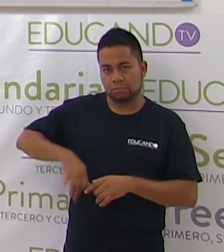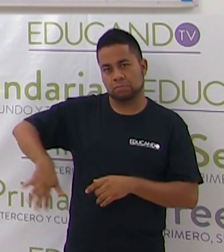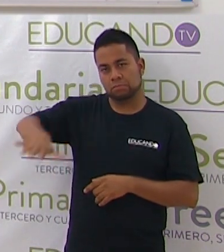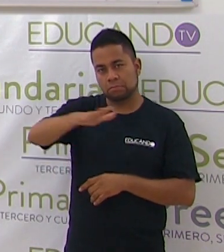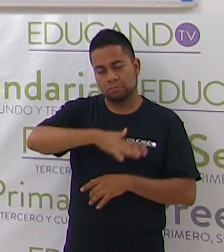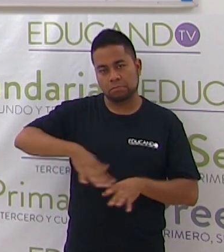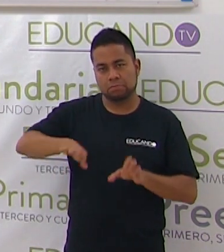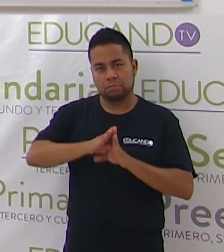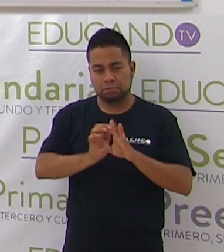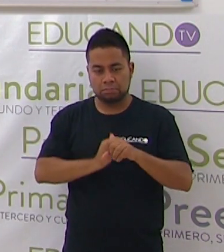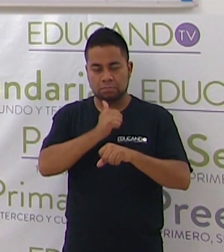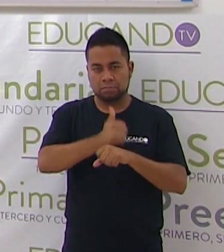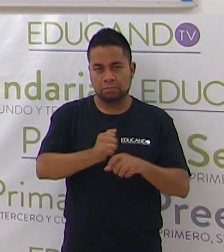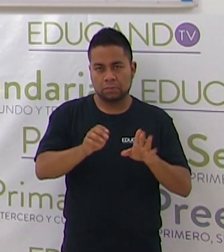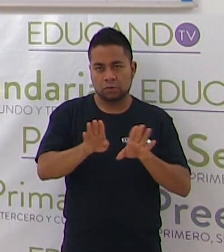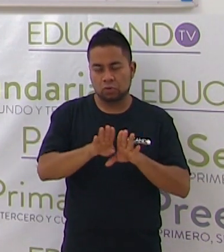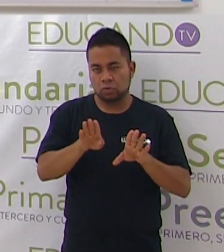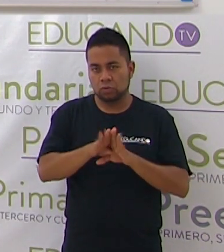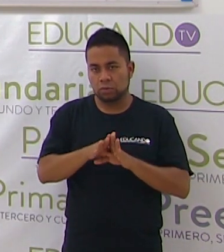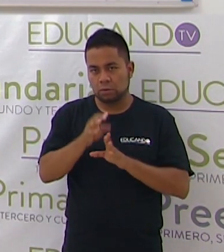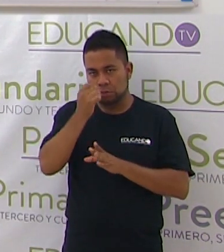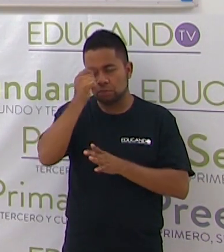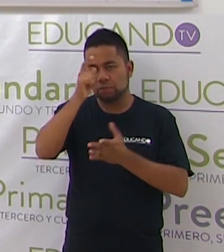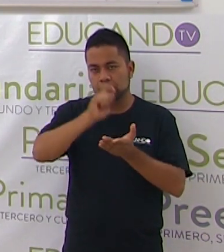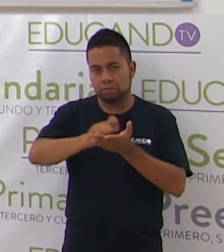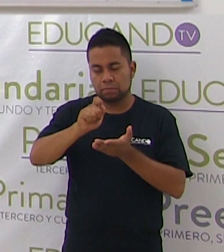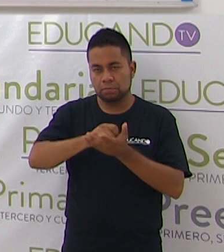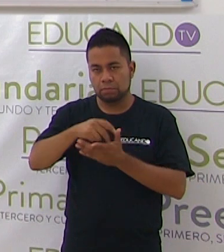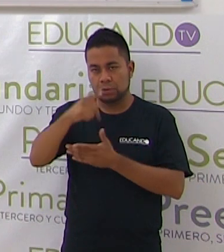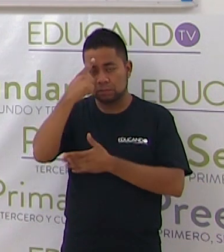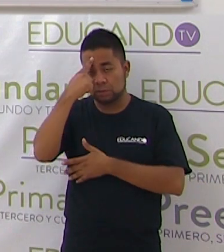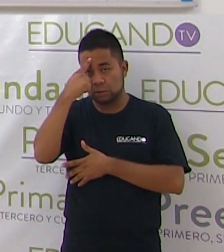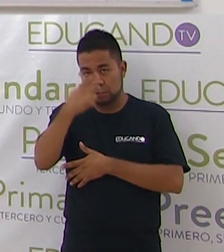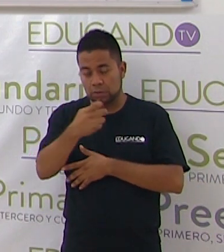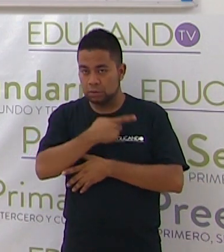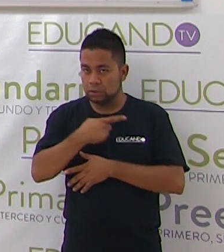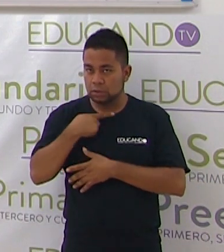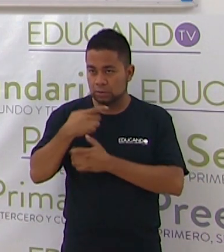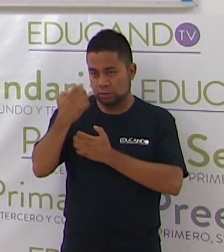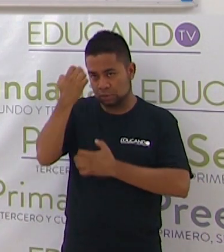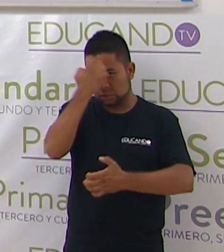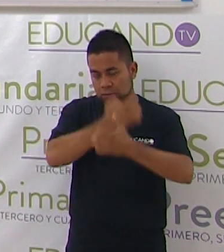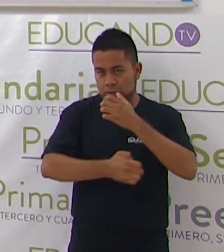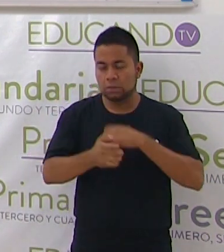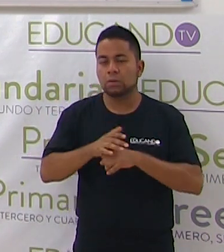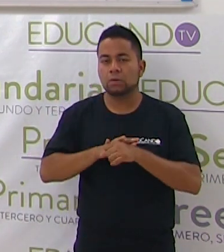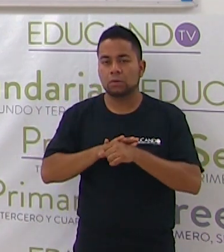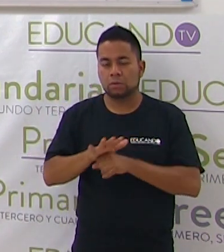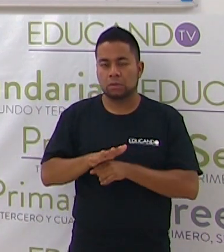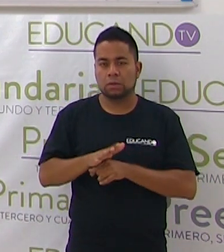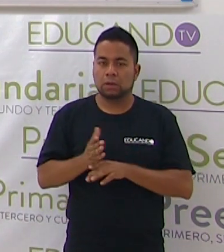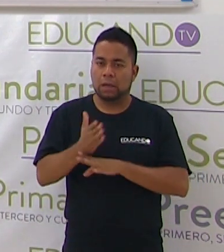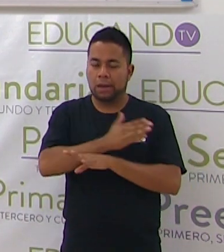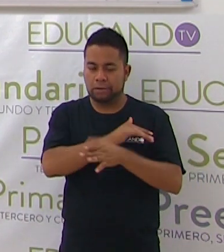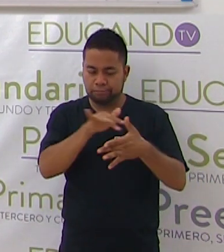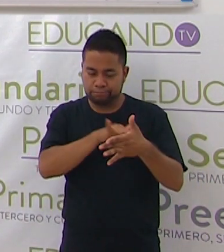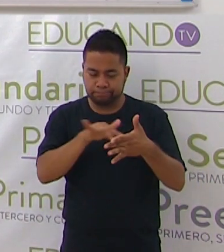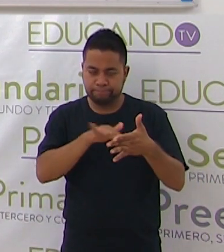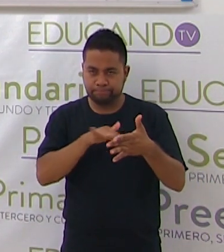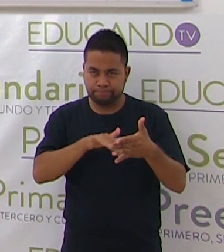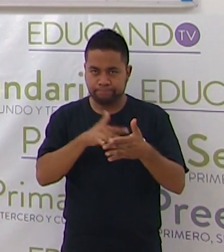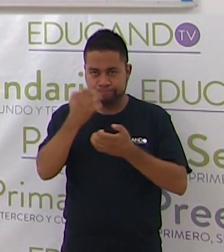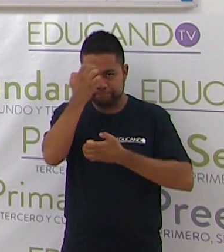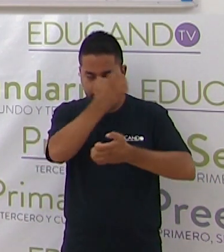se posicionaran como autores, pero para esto tuvimos que analizar este texto